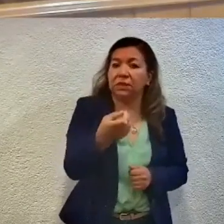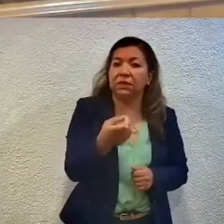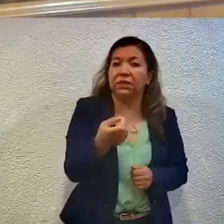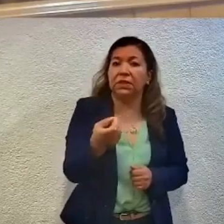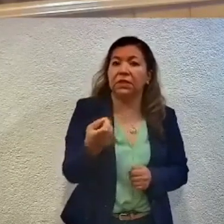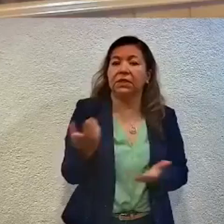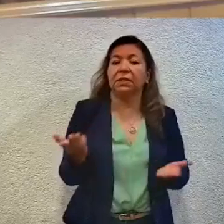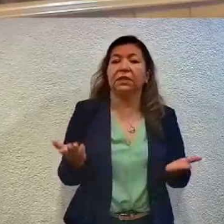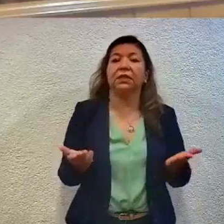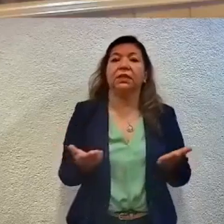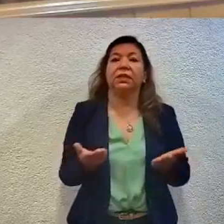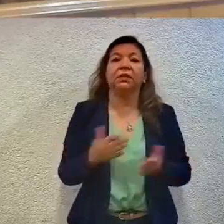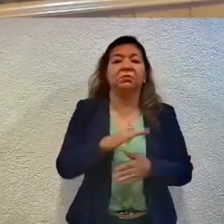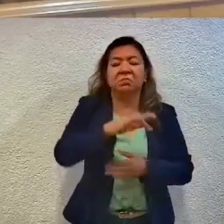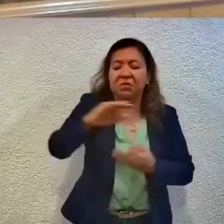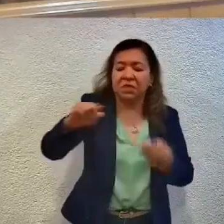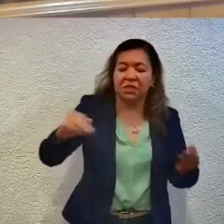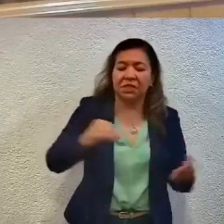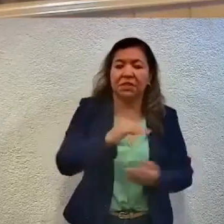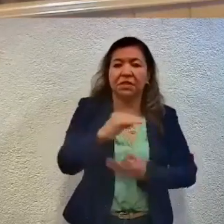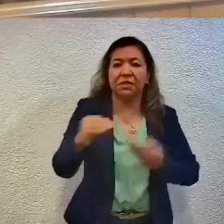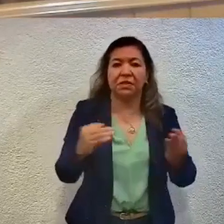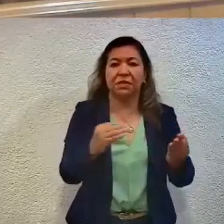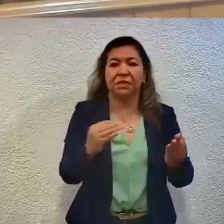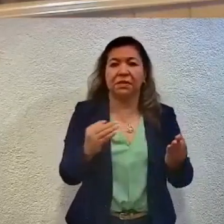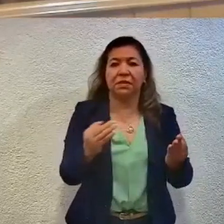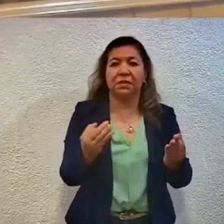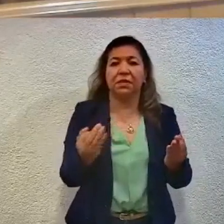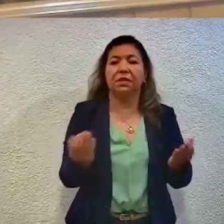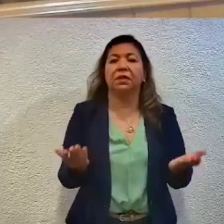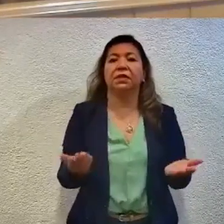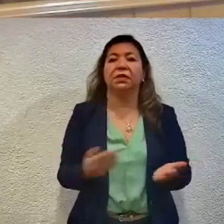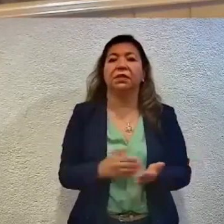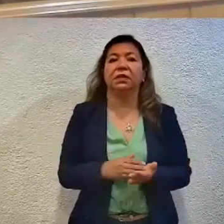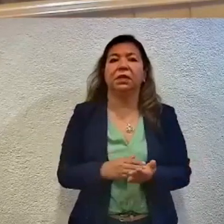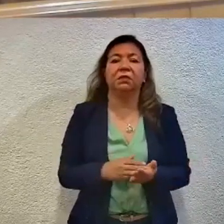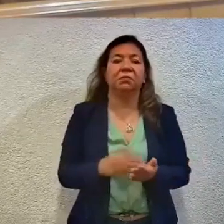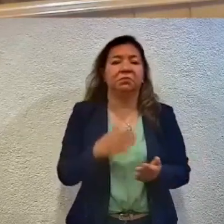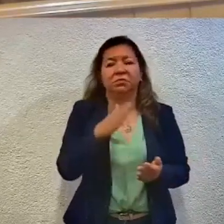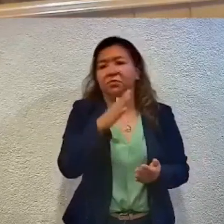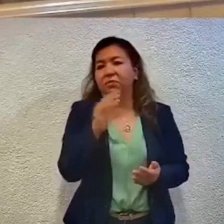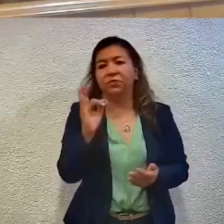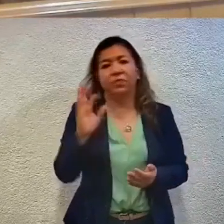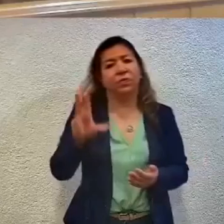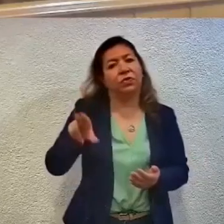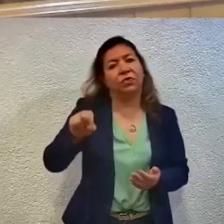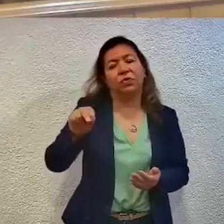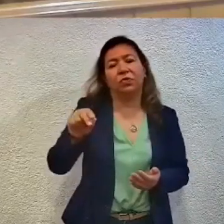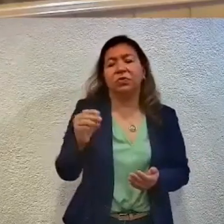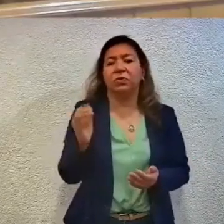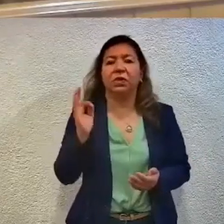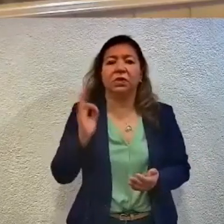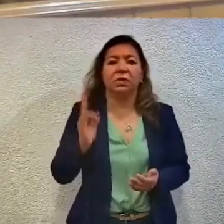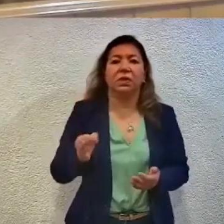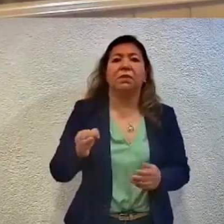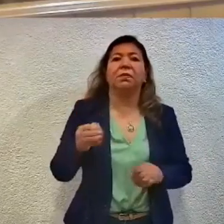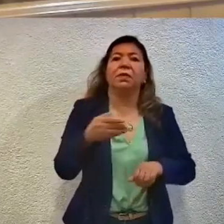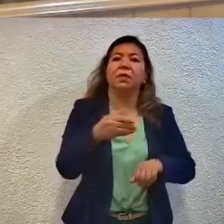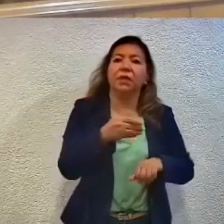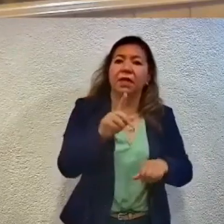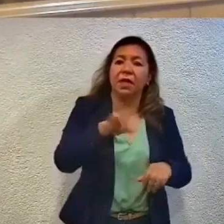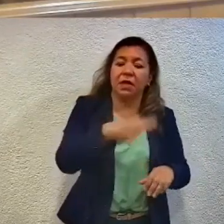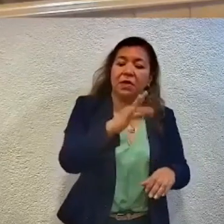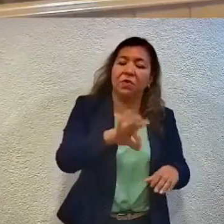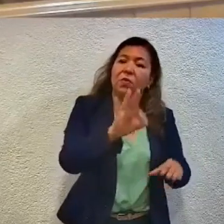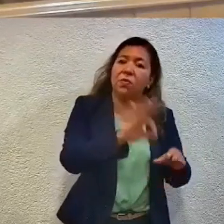que se estiman genéricas y que, si bien se encuentran relacionadas con la negativa que recayó a su solicitud de recuento y